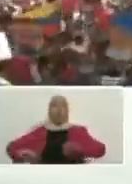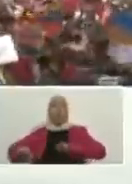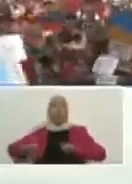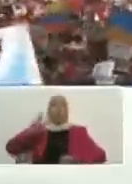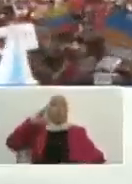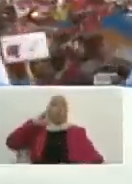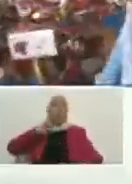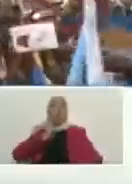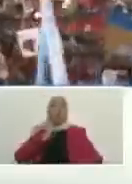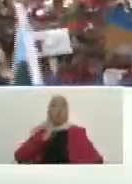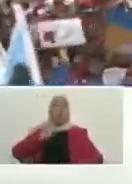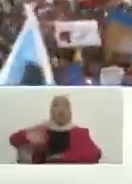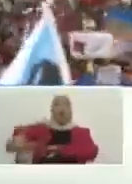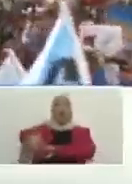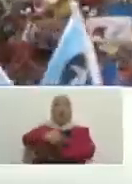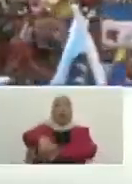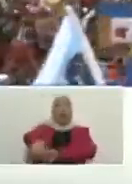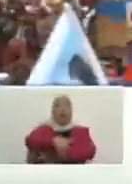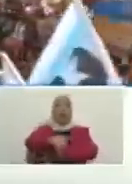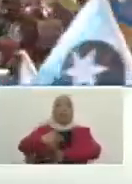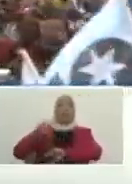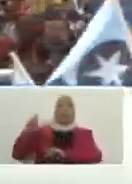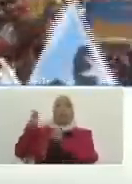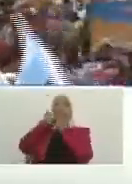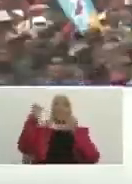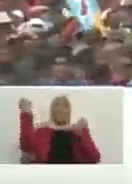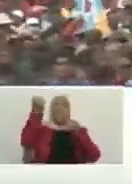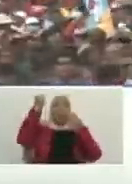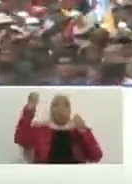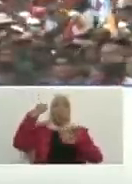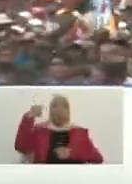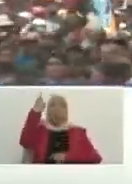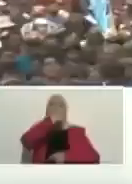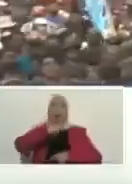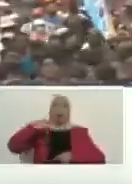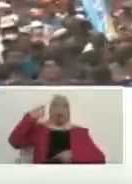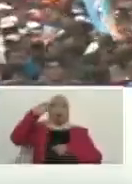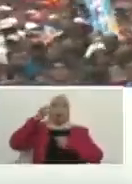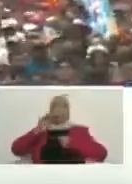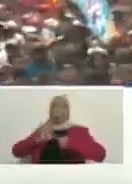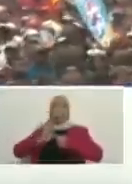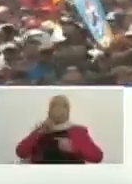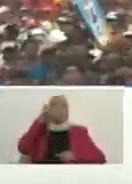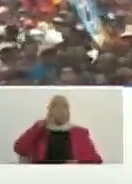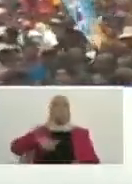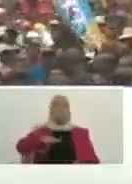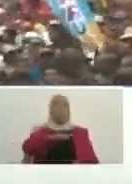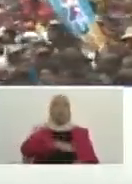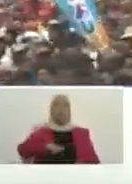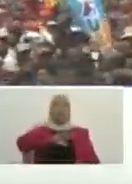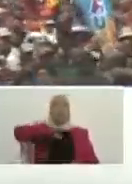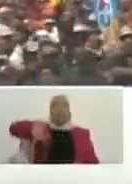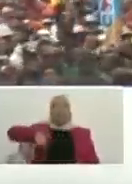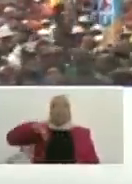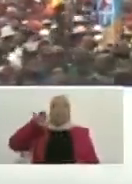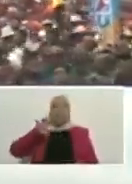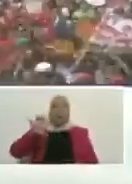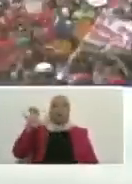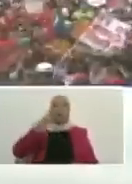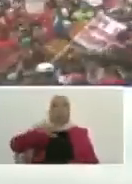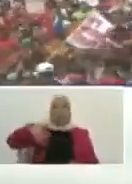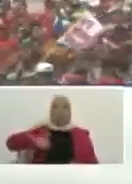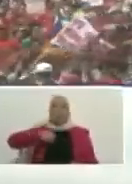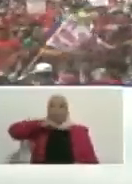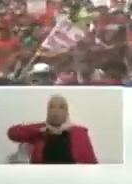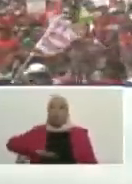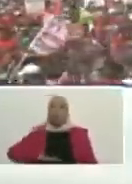bolivariano salió a las calles a dar la cara por el pueblo, a dar la cara por nuestra patria, a dar la cara por la